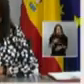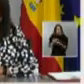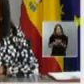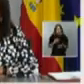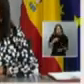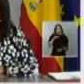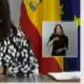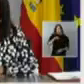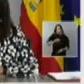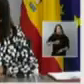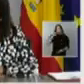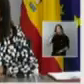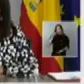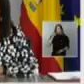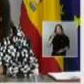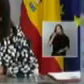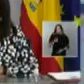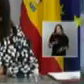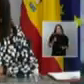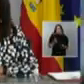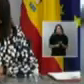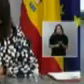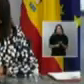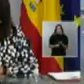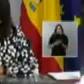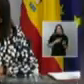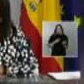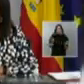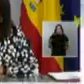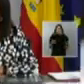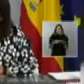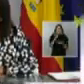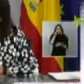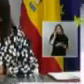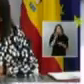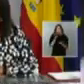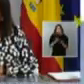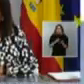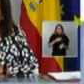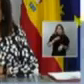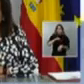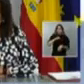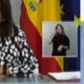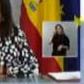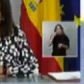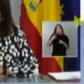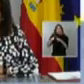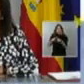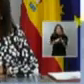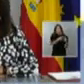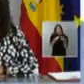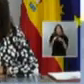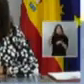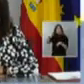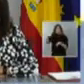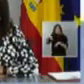consume menos? La verdad es que no lo he notado. Porque para que sea efectivo es fundamental ir en una buena marcha. Si tú, por ejemplo, vas a 120 y